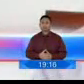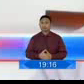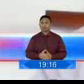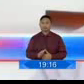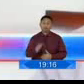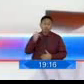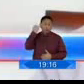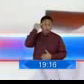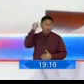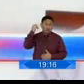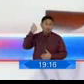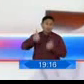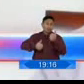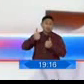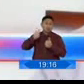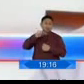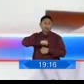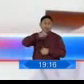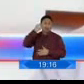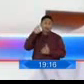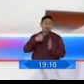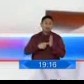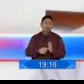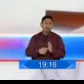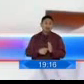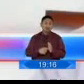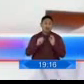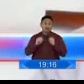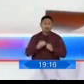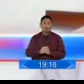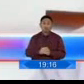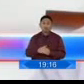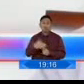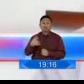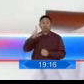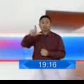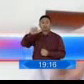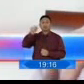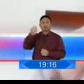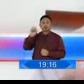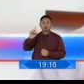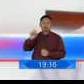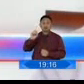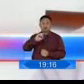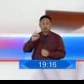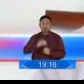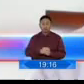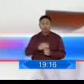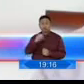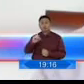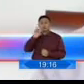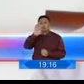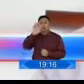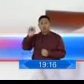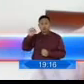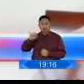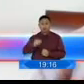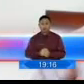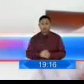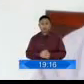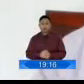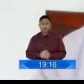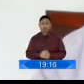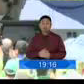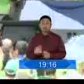ese candidato podría ser con mayor opción Guillermo Lasso o si no Otto Sonnenholzner, si es candidato. Spurrier